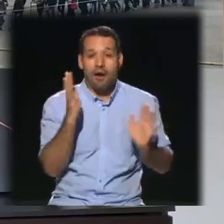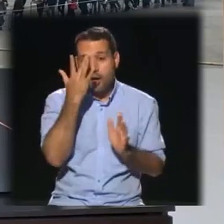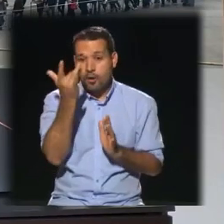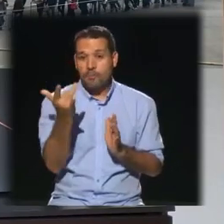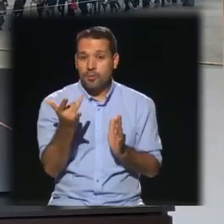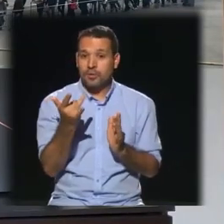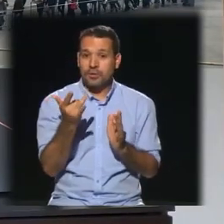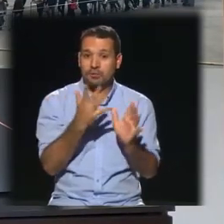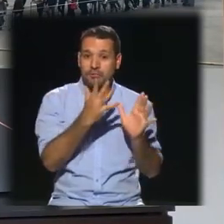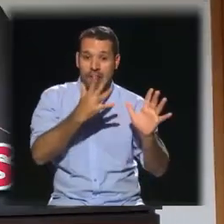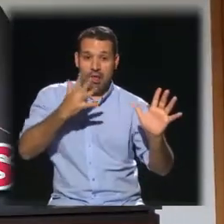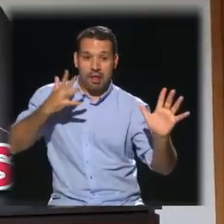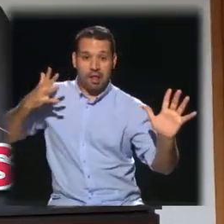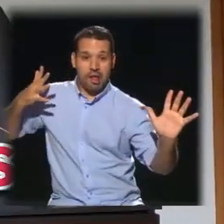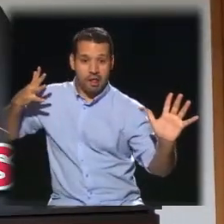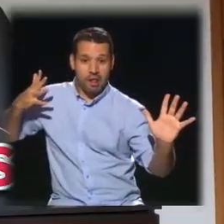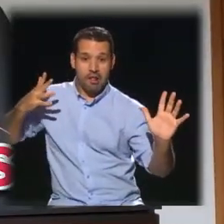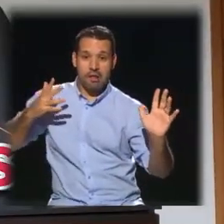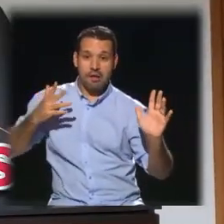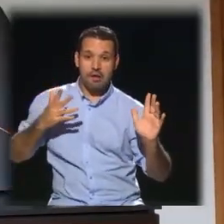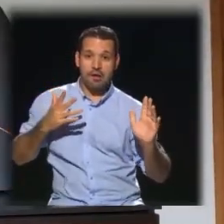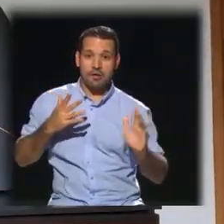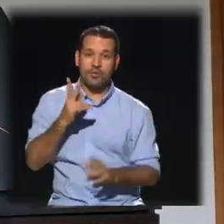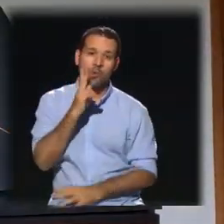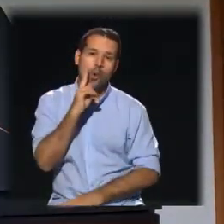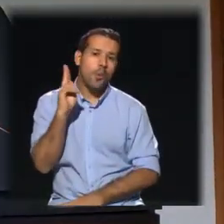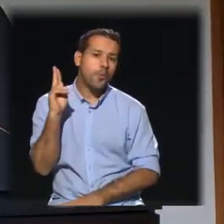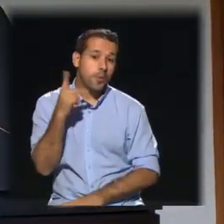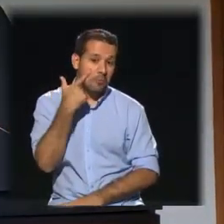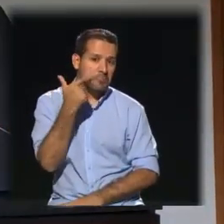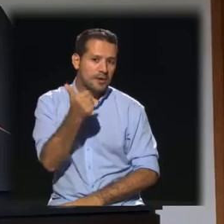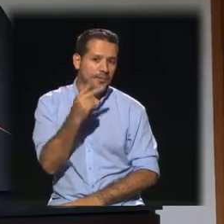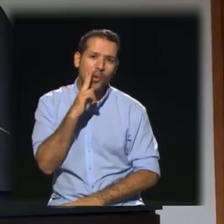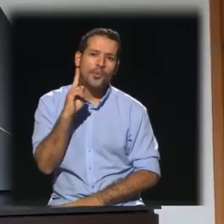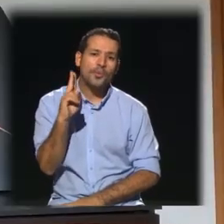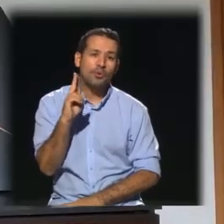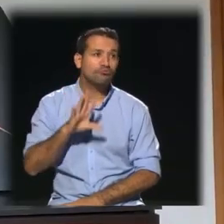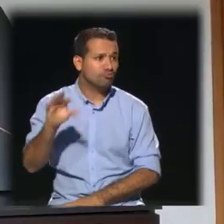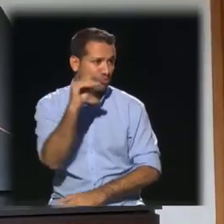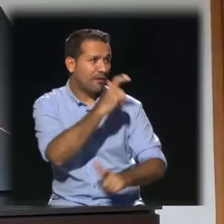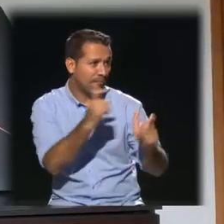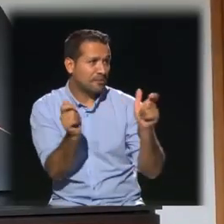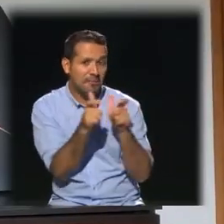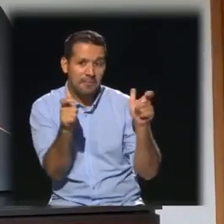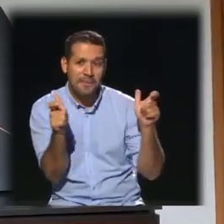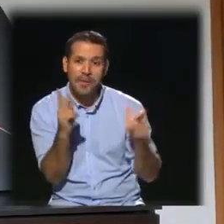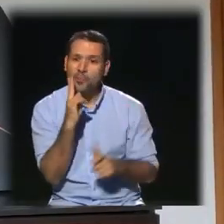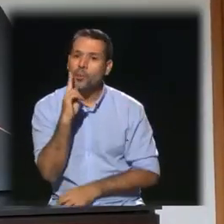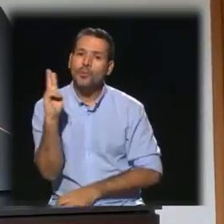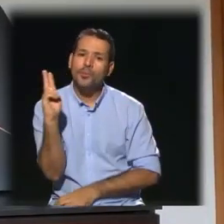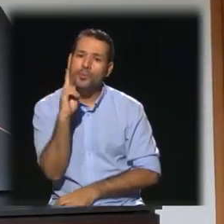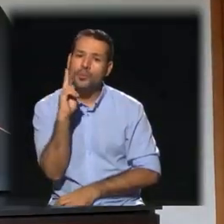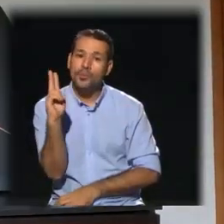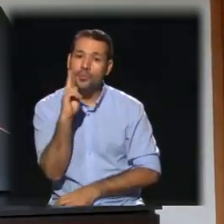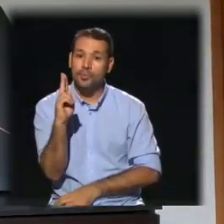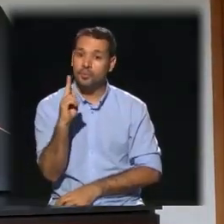filas interminables en la taquilla. Fumar es bueno. ¿Por qué? Porque todo el mundo lo hace. Existen varias frases o preguntas que podemos